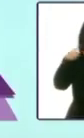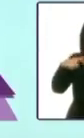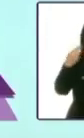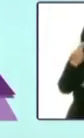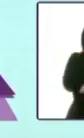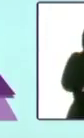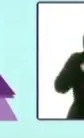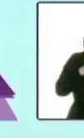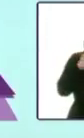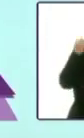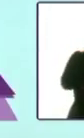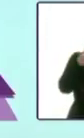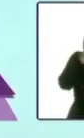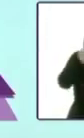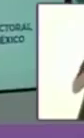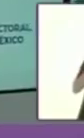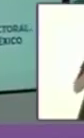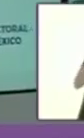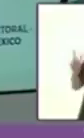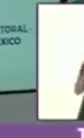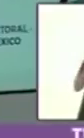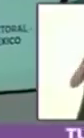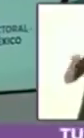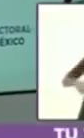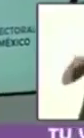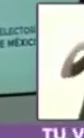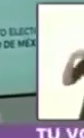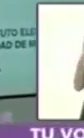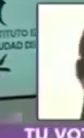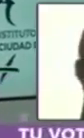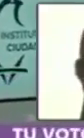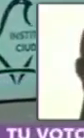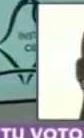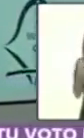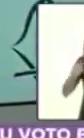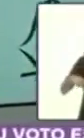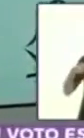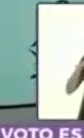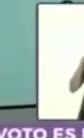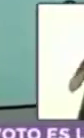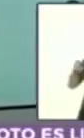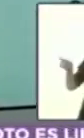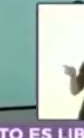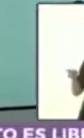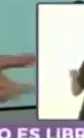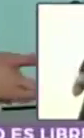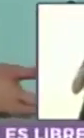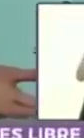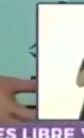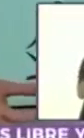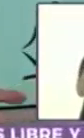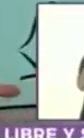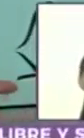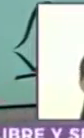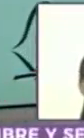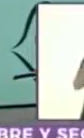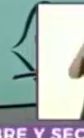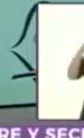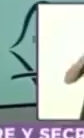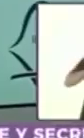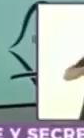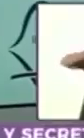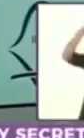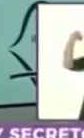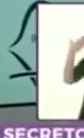que políticamente va a impactar mucho o que te dejará mucha secuela, porque el Partido Verde siempre ha